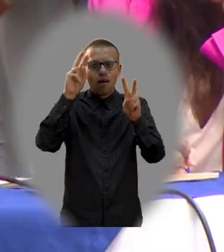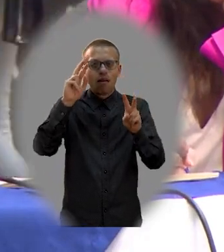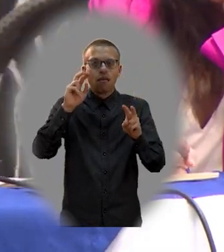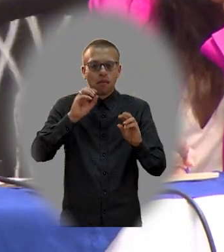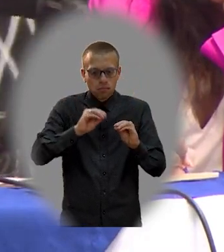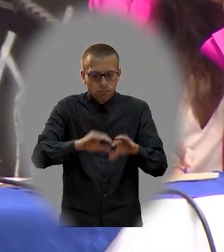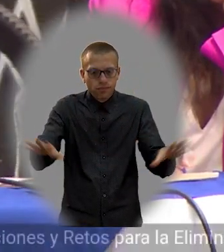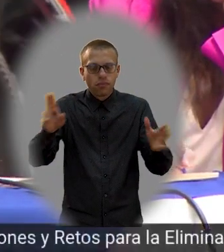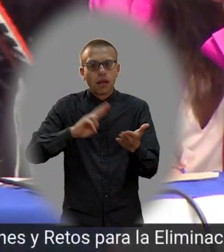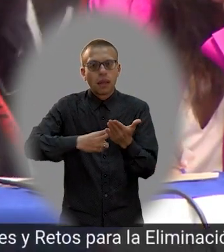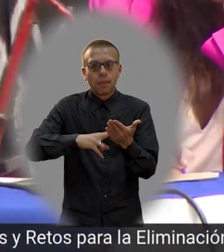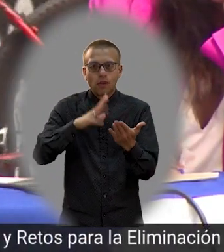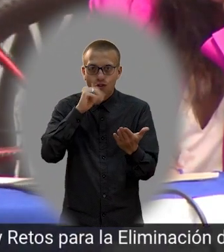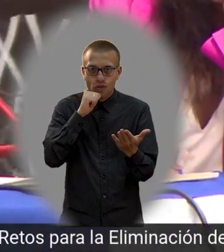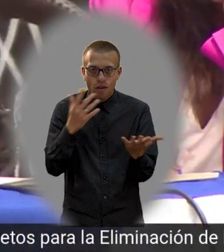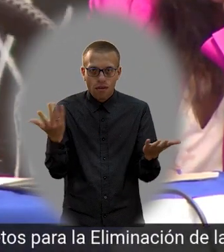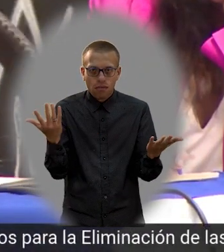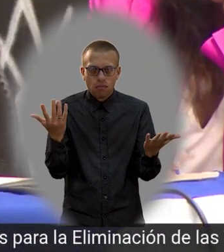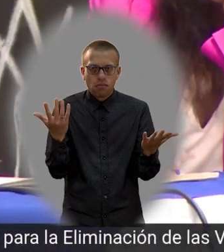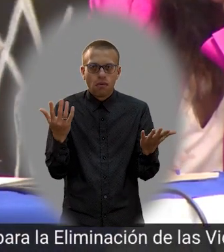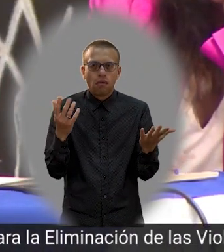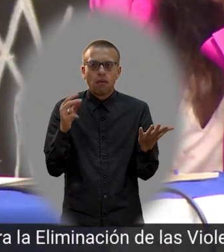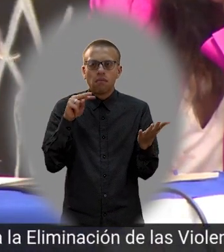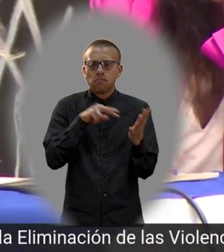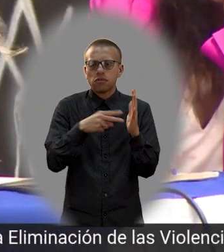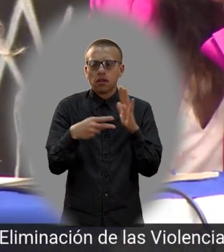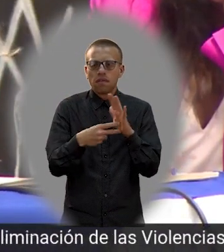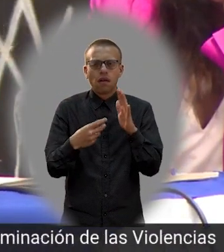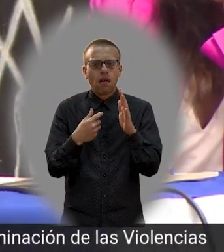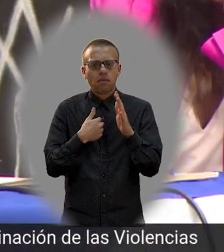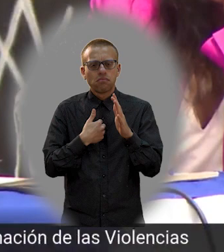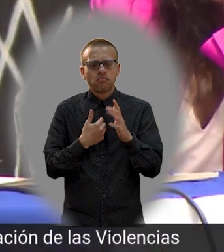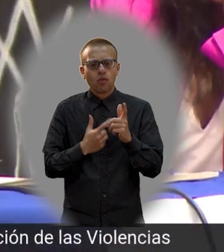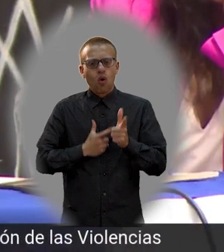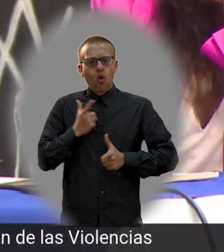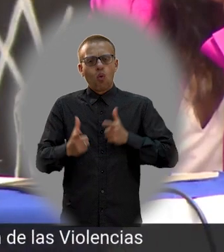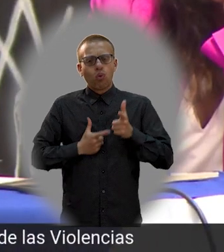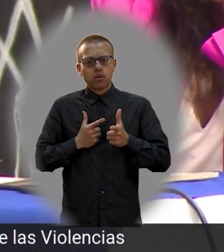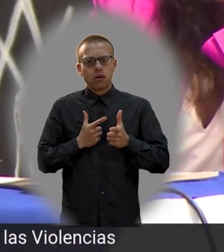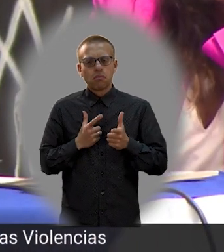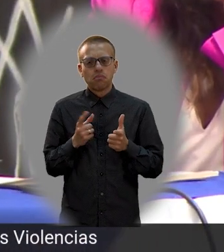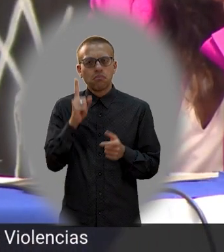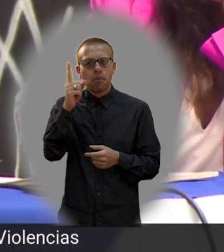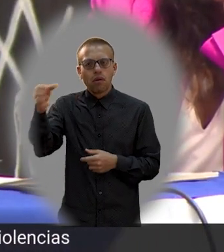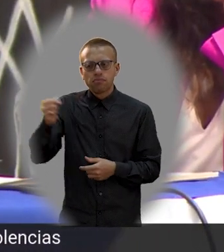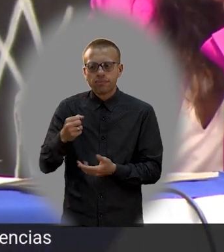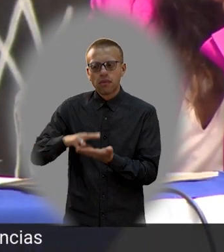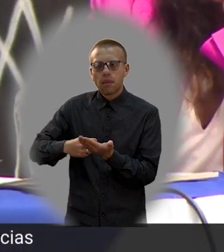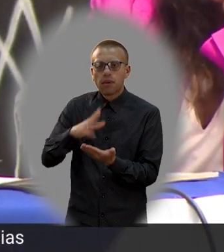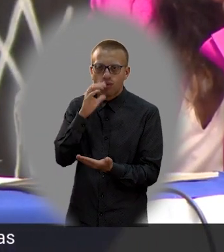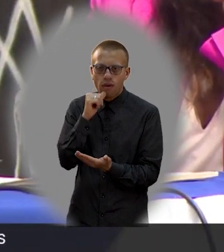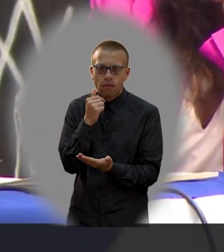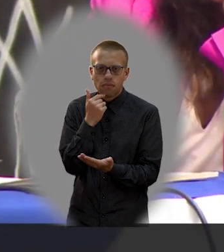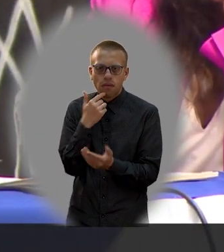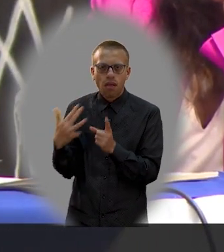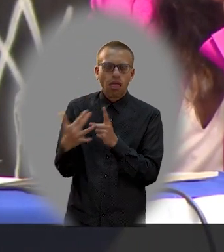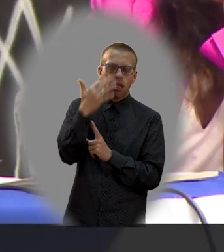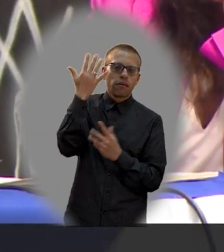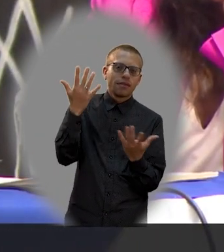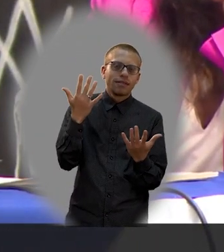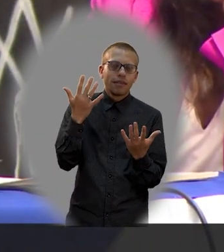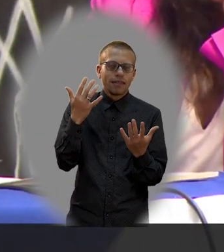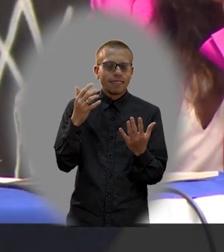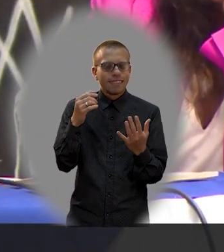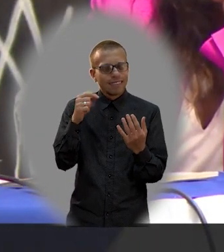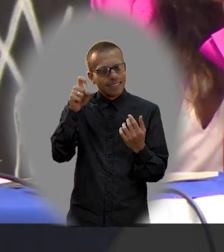Entonces, creería yo que realmente el evento no debió haber iniciado sin que hubiese un intérprete de señas, y creo que es la primera autocrítica que hay